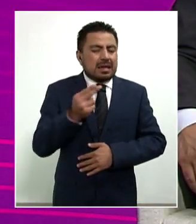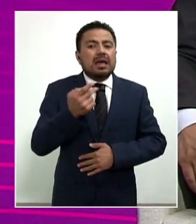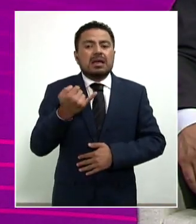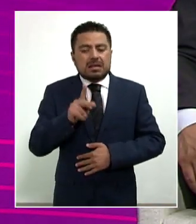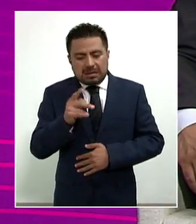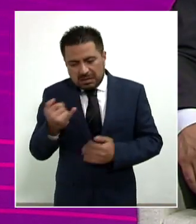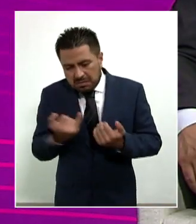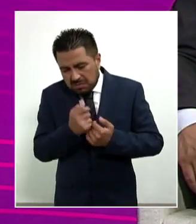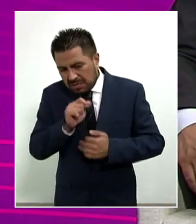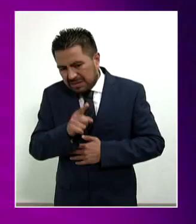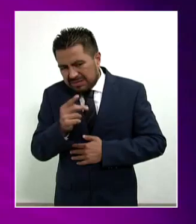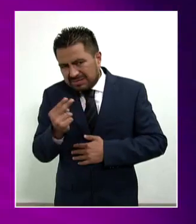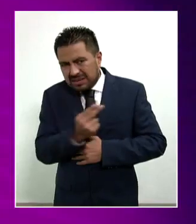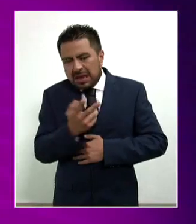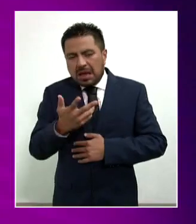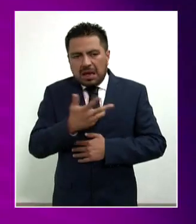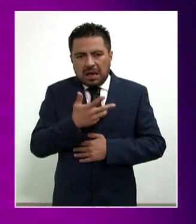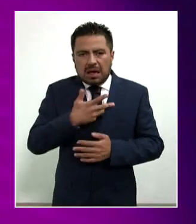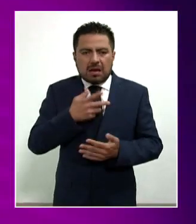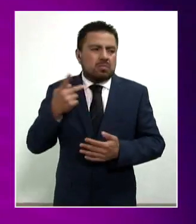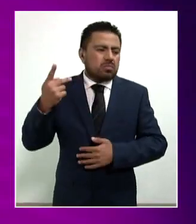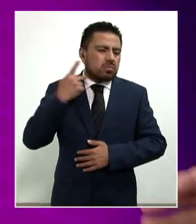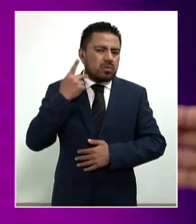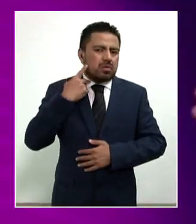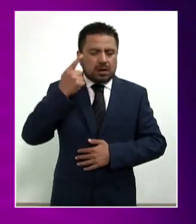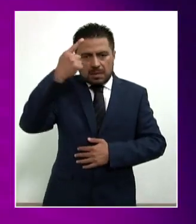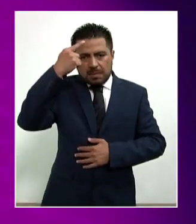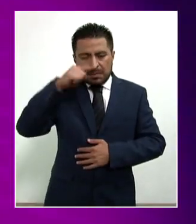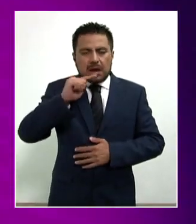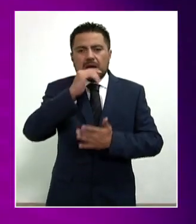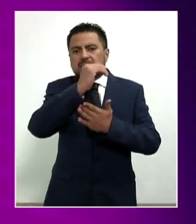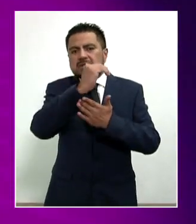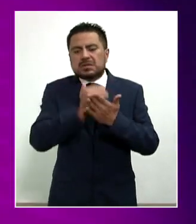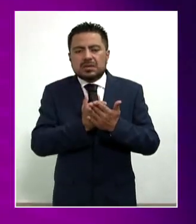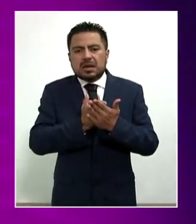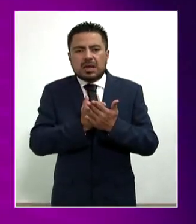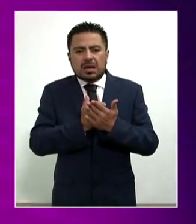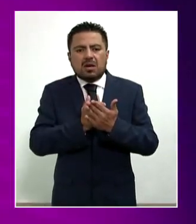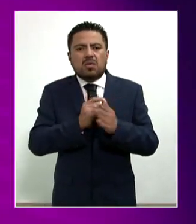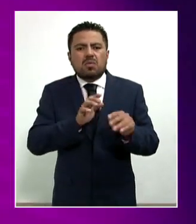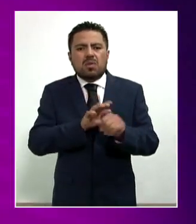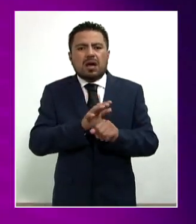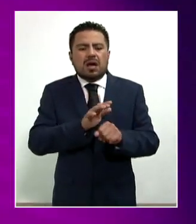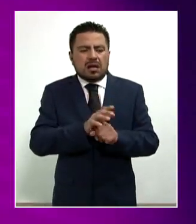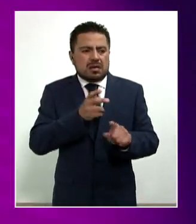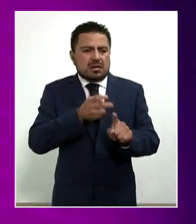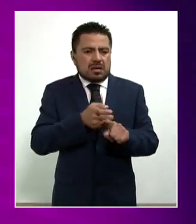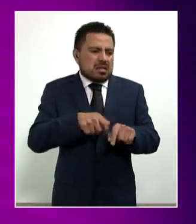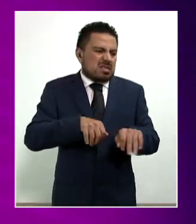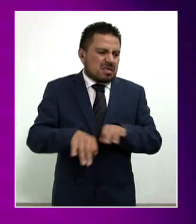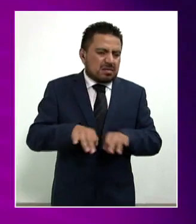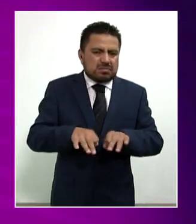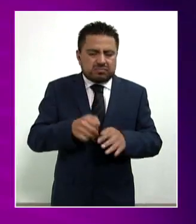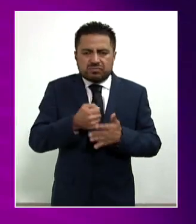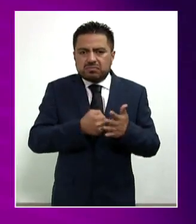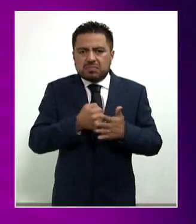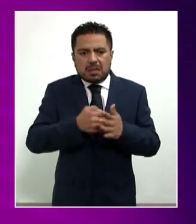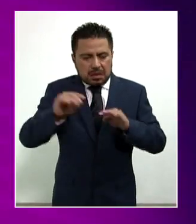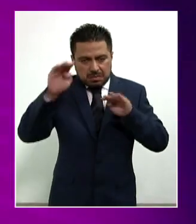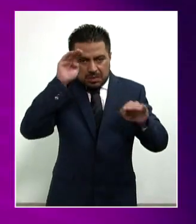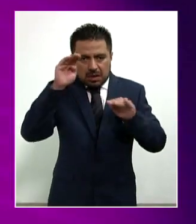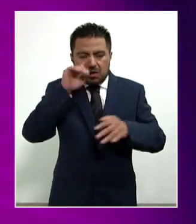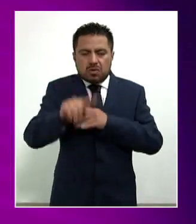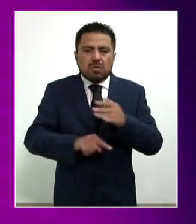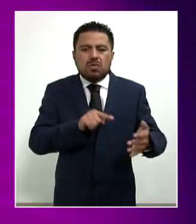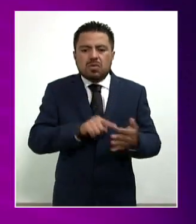necesario que existan las políticas para disminuir este tipo de carga de trabajo. Pensemos en